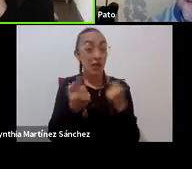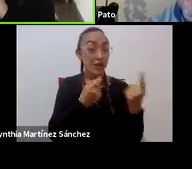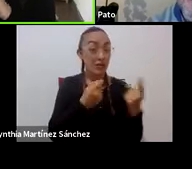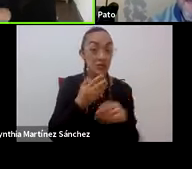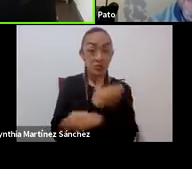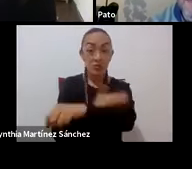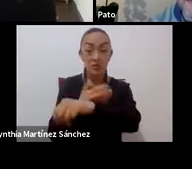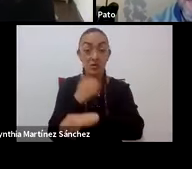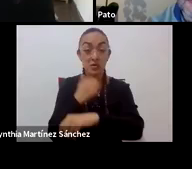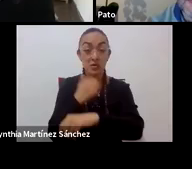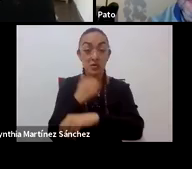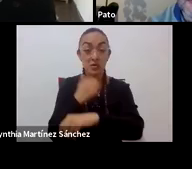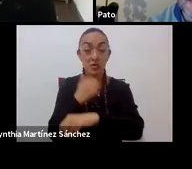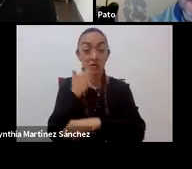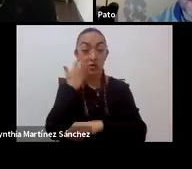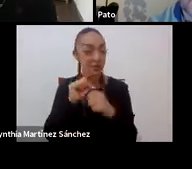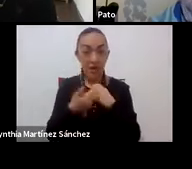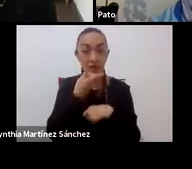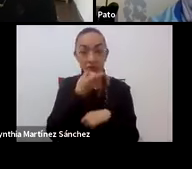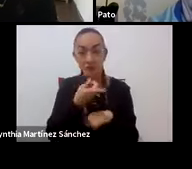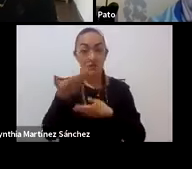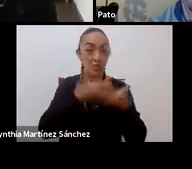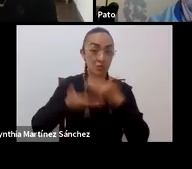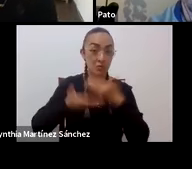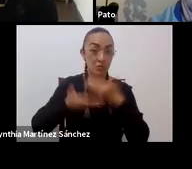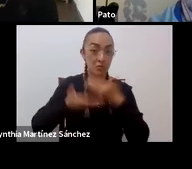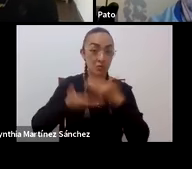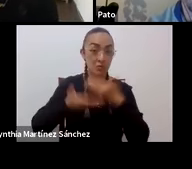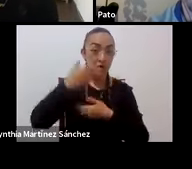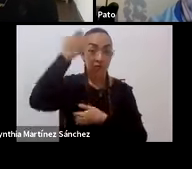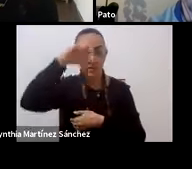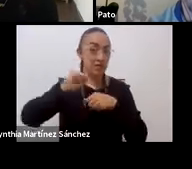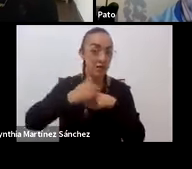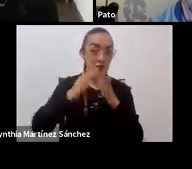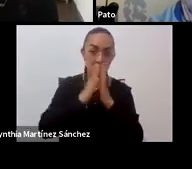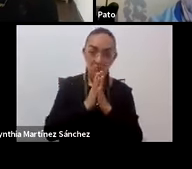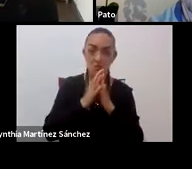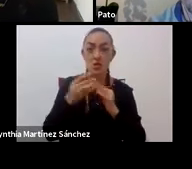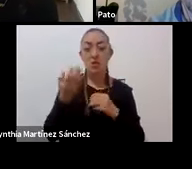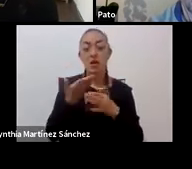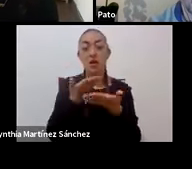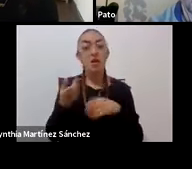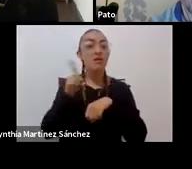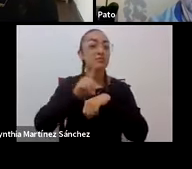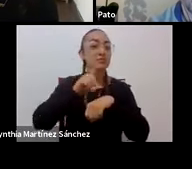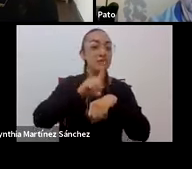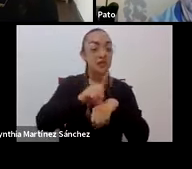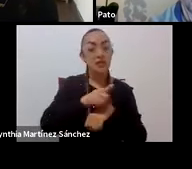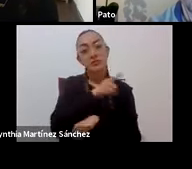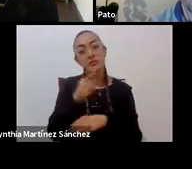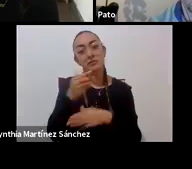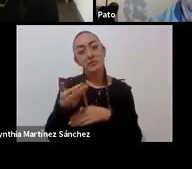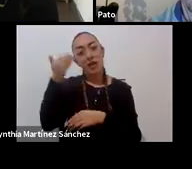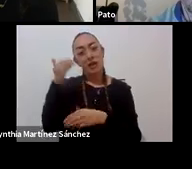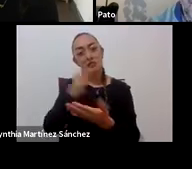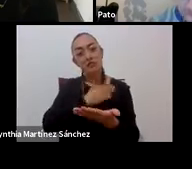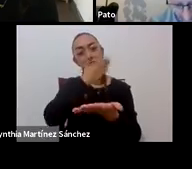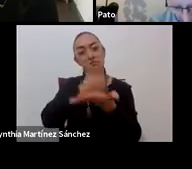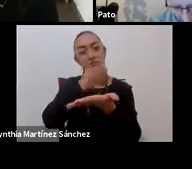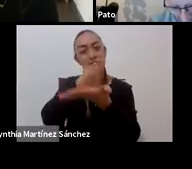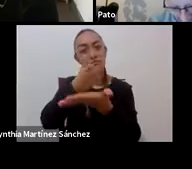secundarias. Por favor, si nos quieren compartir sus experiencias en estos días, en las ocasiones que pudieron ir de